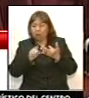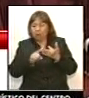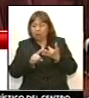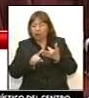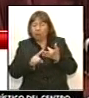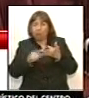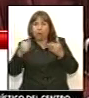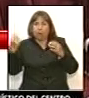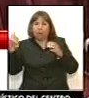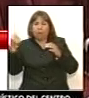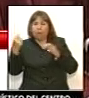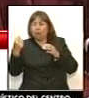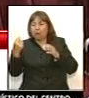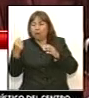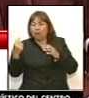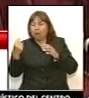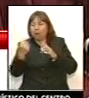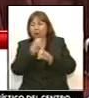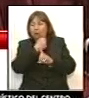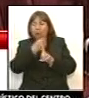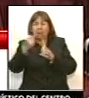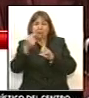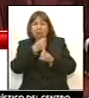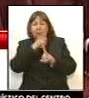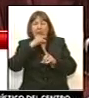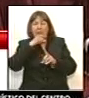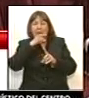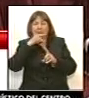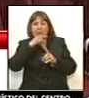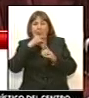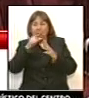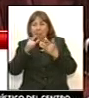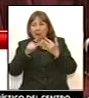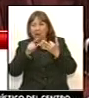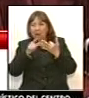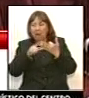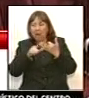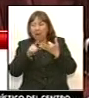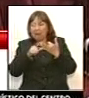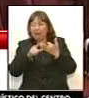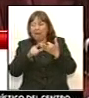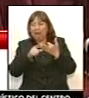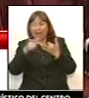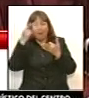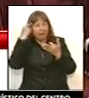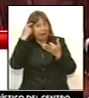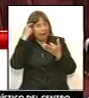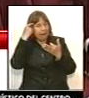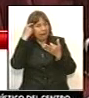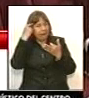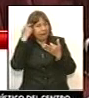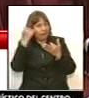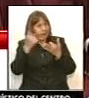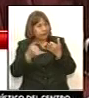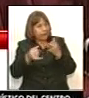los ataques contra la violencia contra las mujeres, ¿no? Pero finalmente lo que está resaltando en los últimos